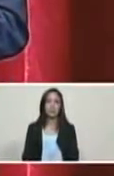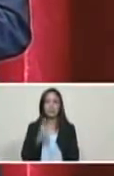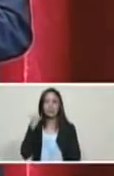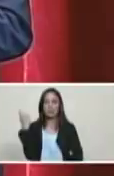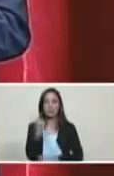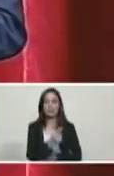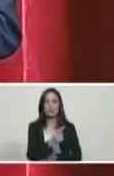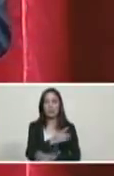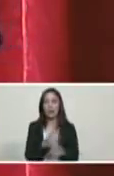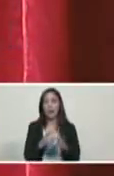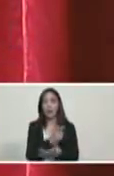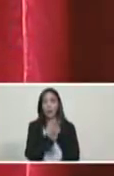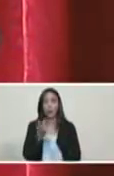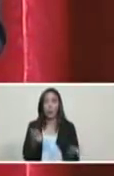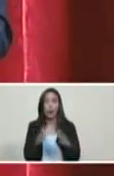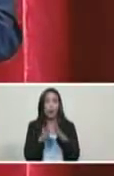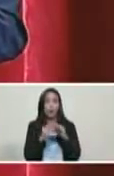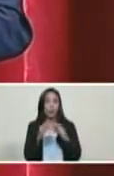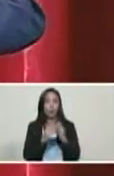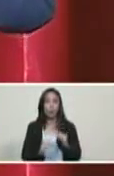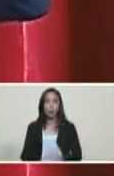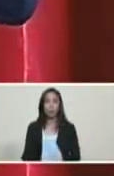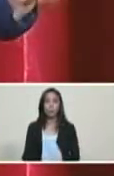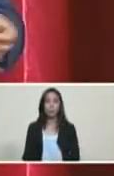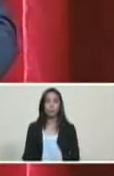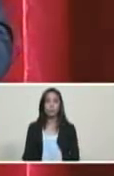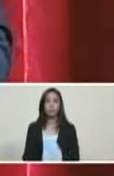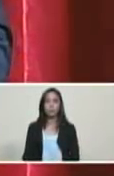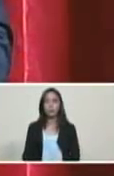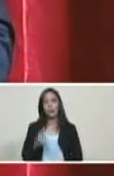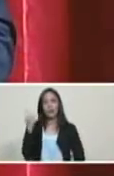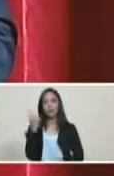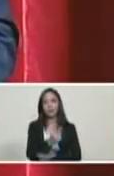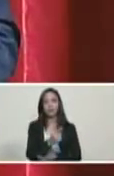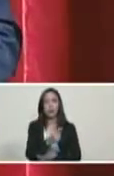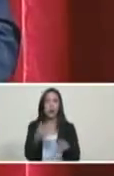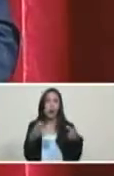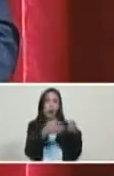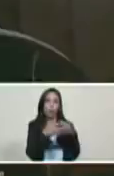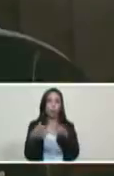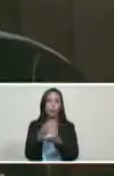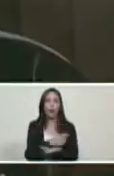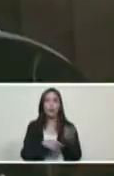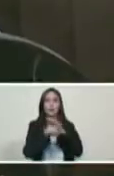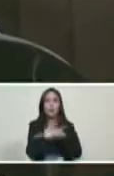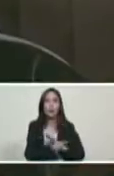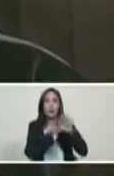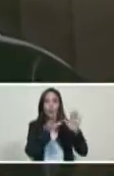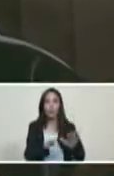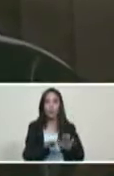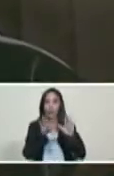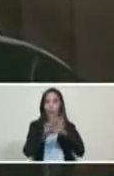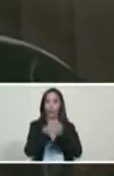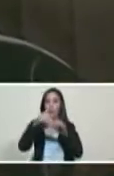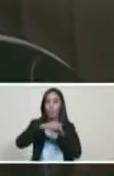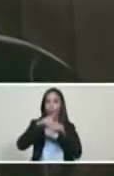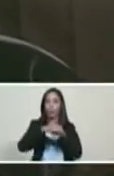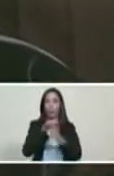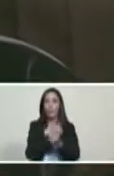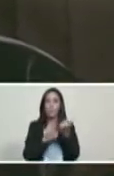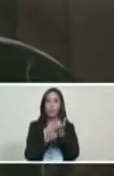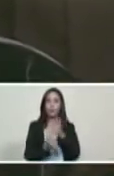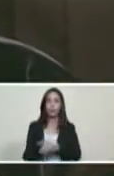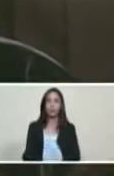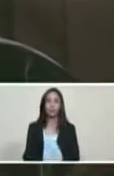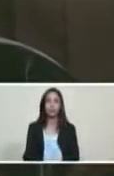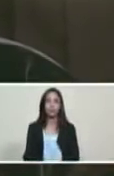Amenazando a los árbitros, amenazando a los jugadores del equipo contrario, le metieron 189 arepas.